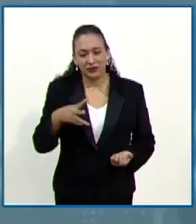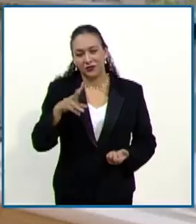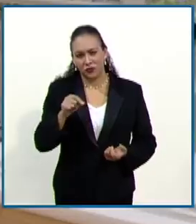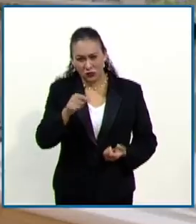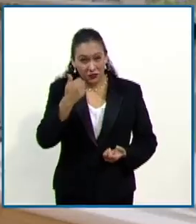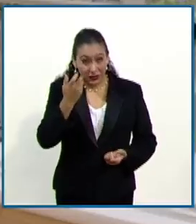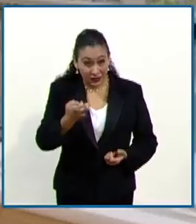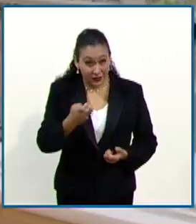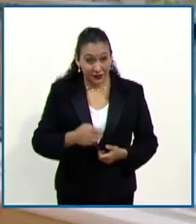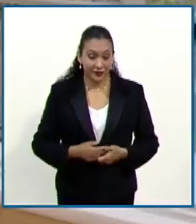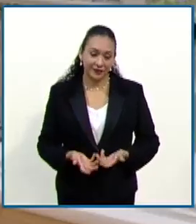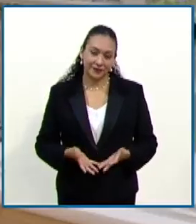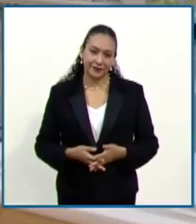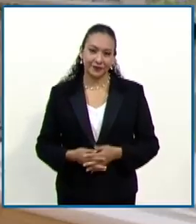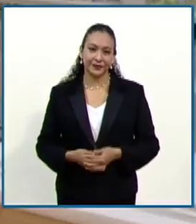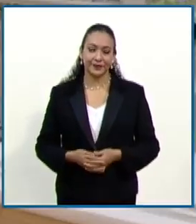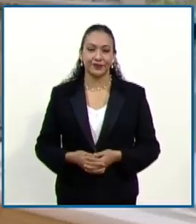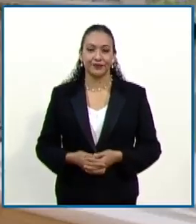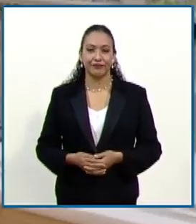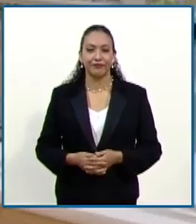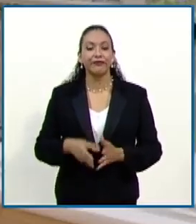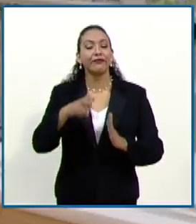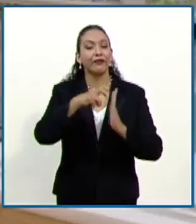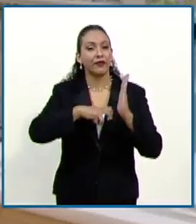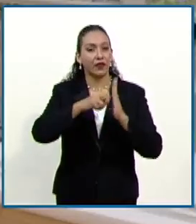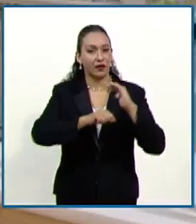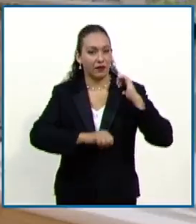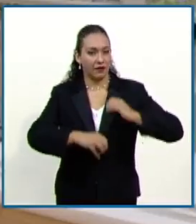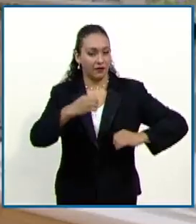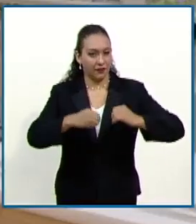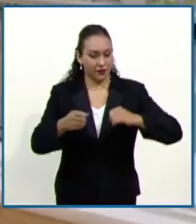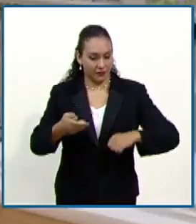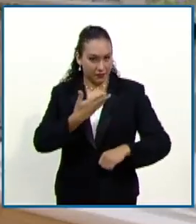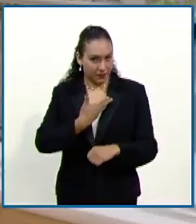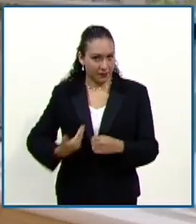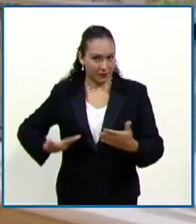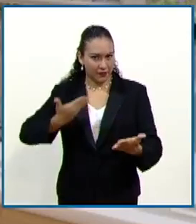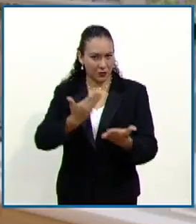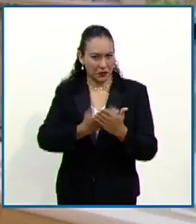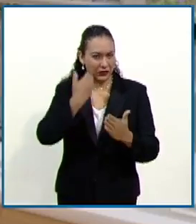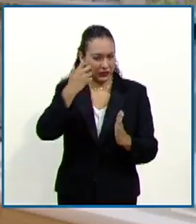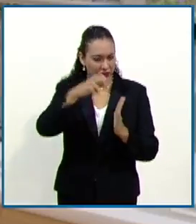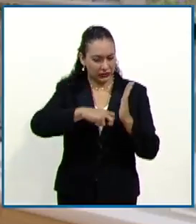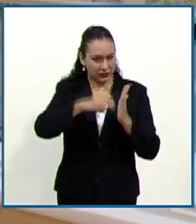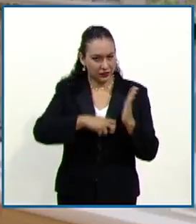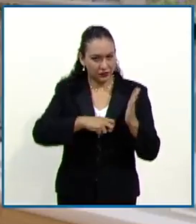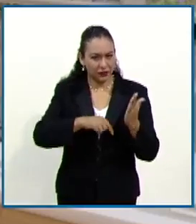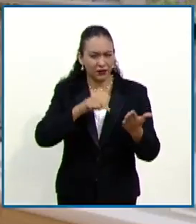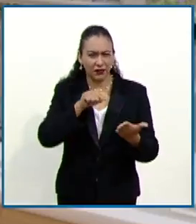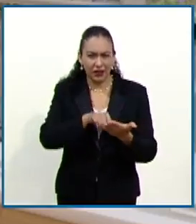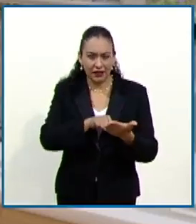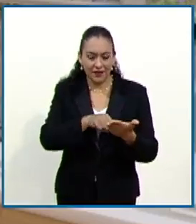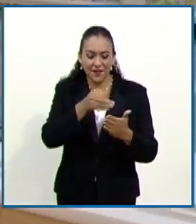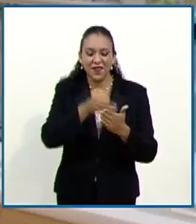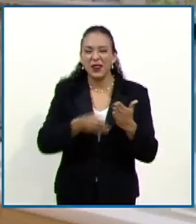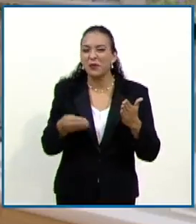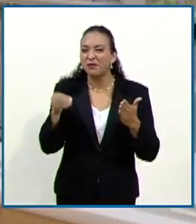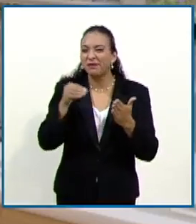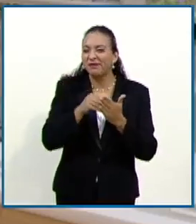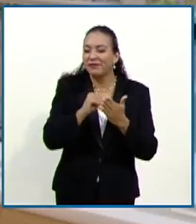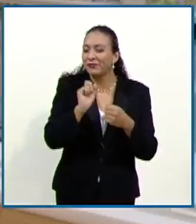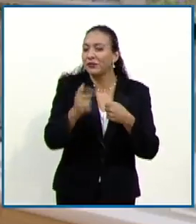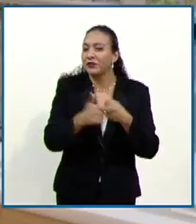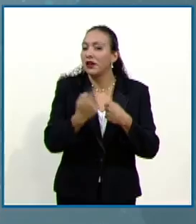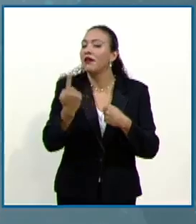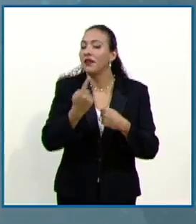contrapesos? La reforma judicial que propone el Ejecutivo Federal no aborda la parte más ineficiente del sistema de